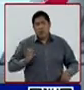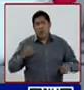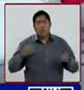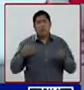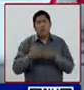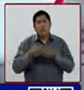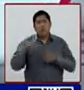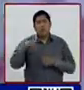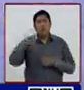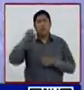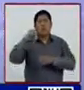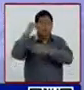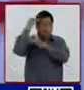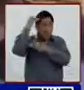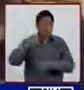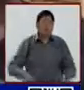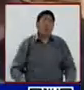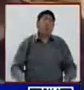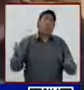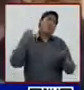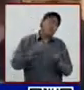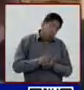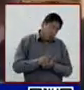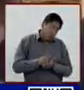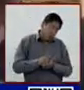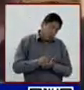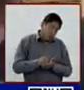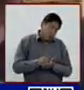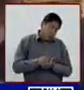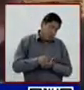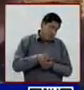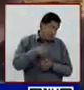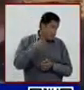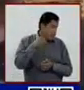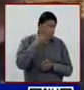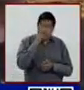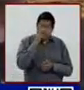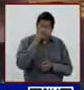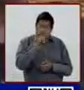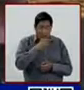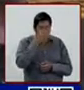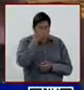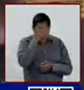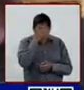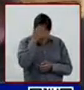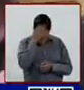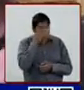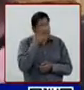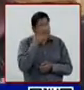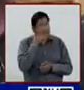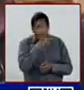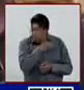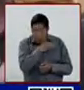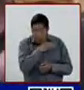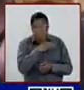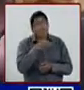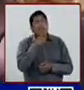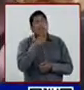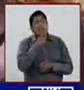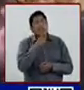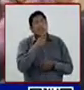Santa Cruz. Volvemos a hablar del cinismo, ¿no? Y volvemos a hablar de la mentira. Todos sabemos que los que han